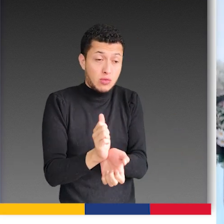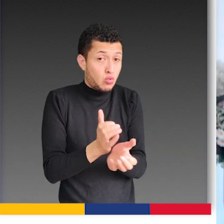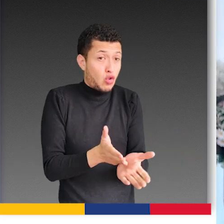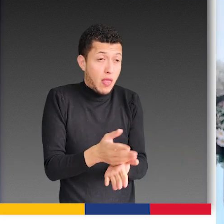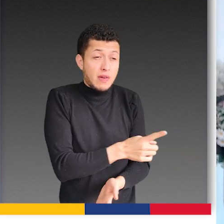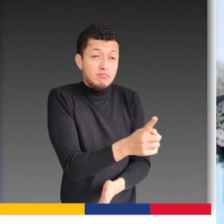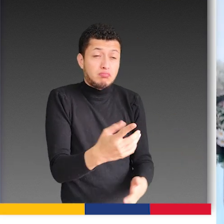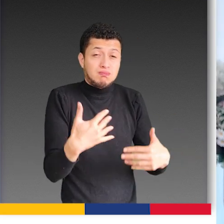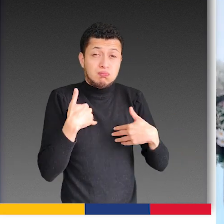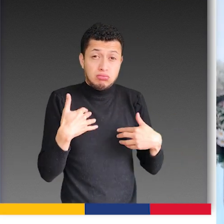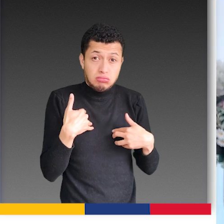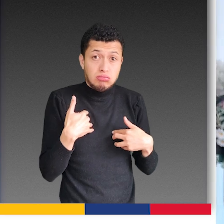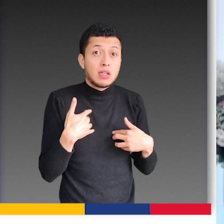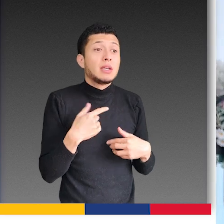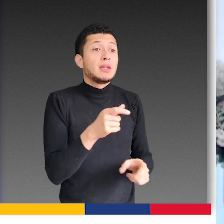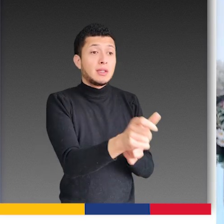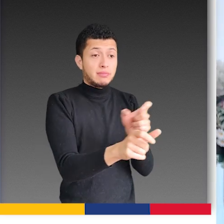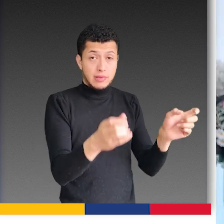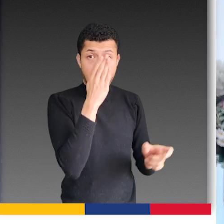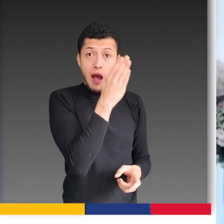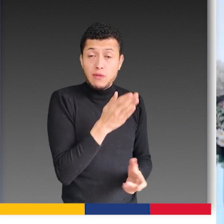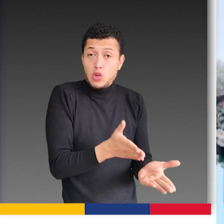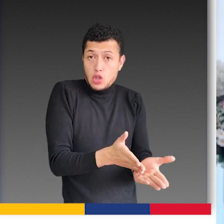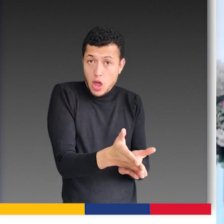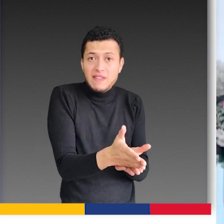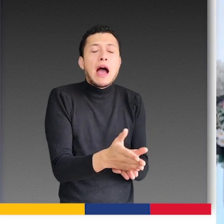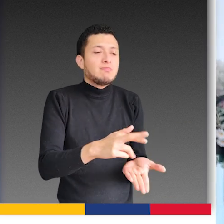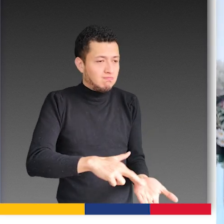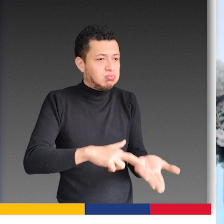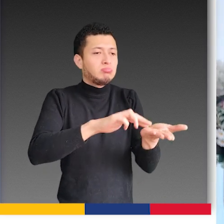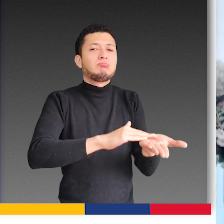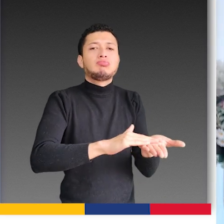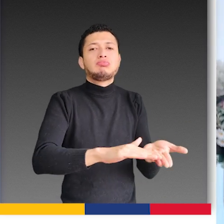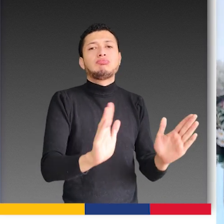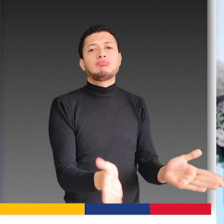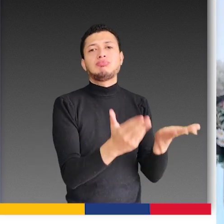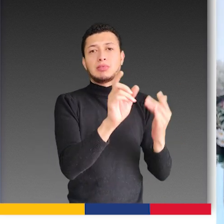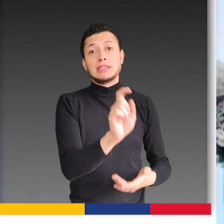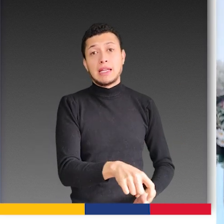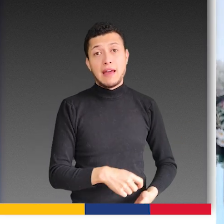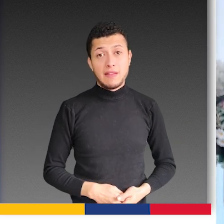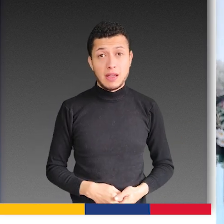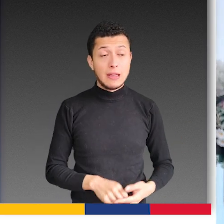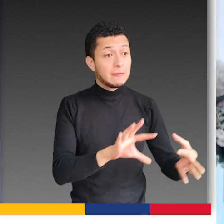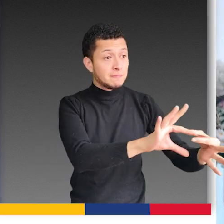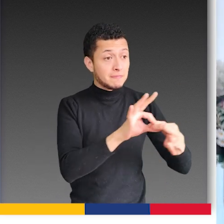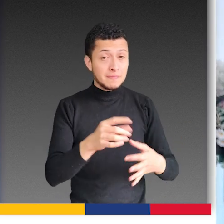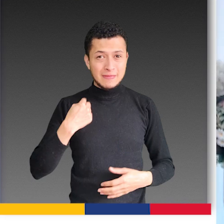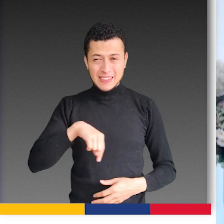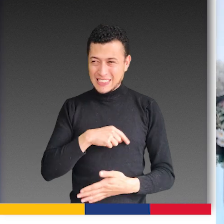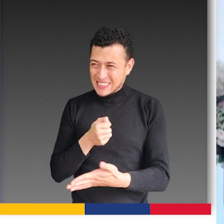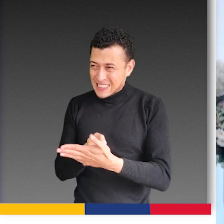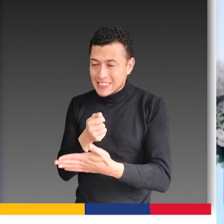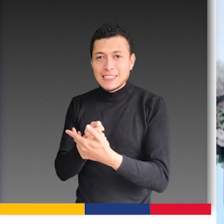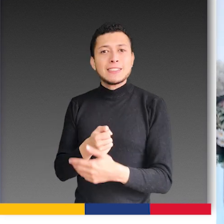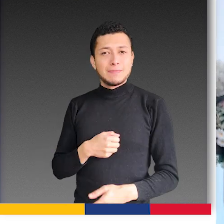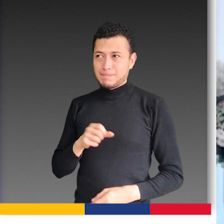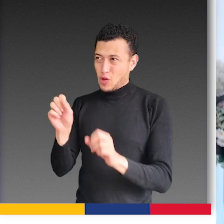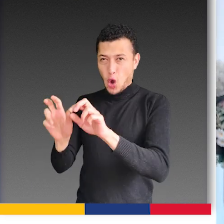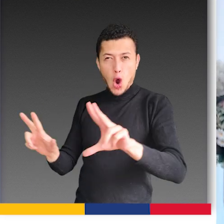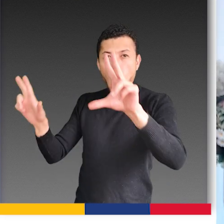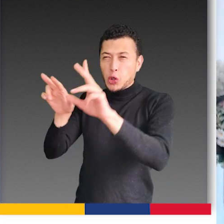del colonialismo y de la esclavitud que todavía padecen los y las afrodescendientes. Y en